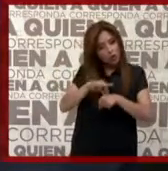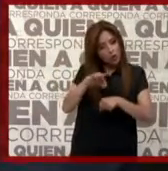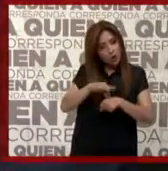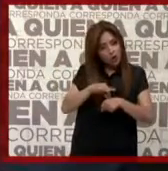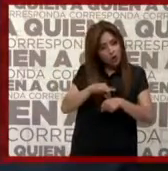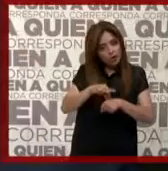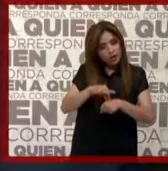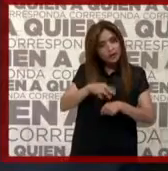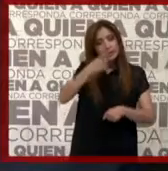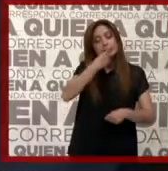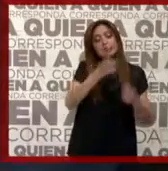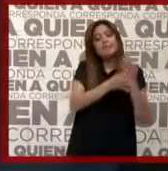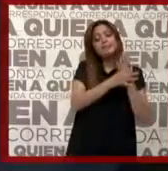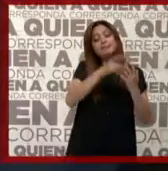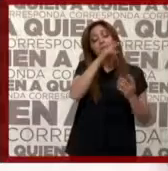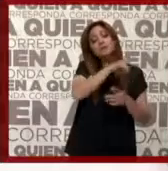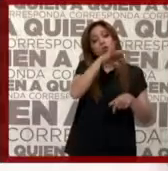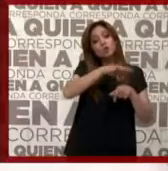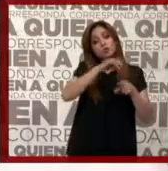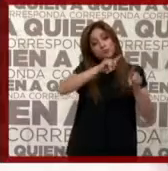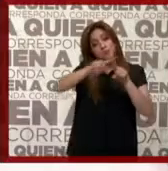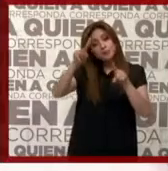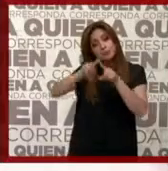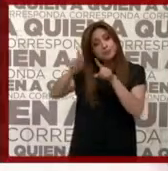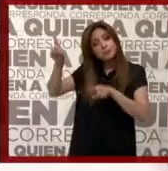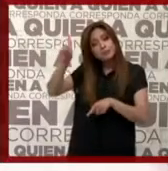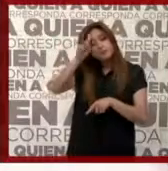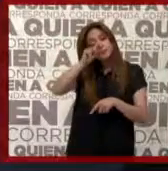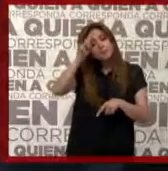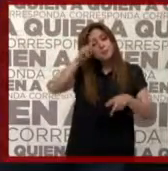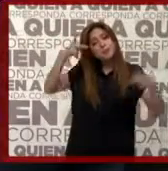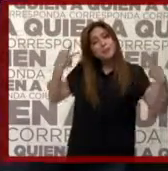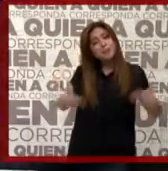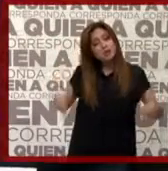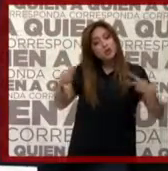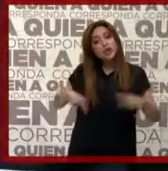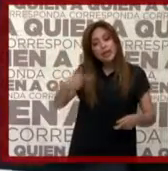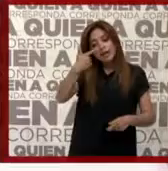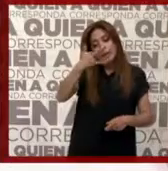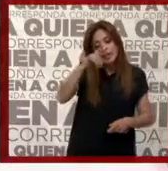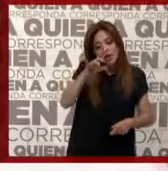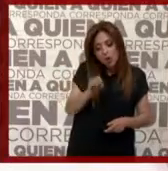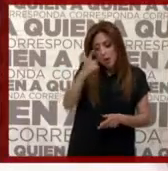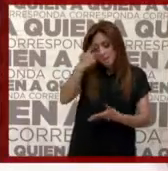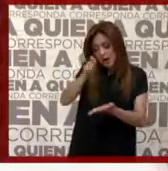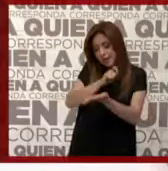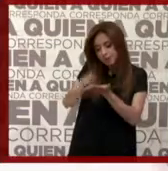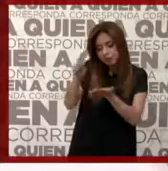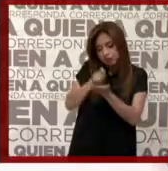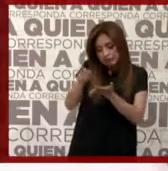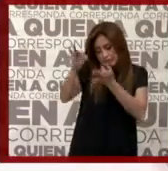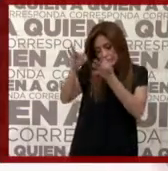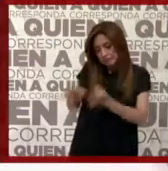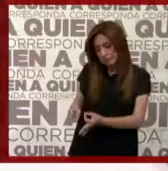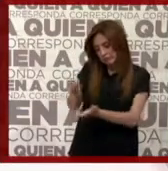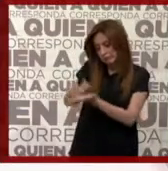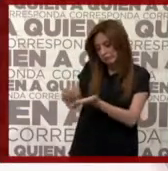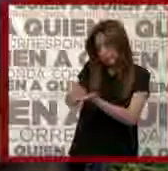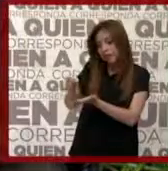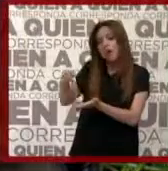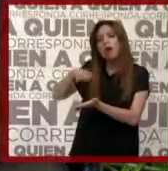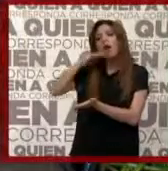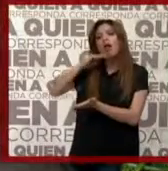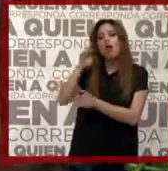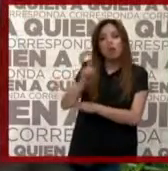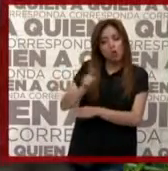hay un médico o muchos médicos asesorando al tiene escribe el guión para que es exactos ya no sé la fumada y en